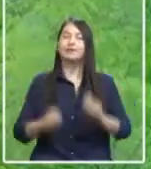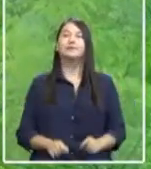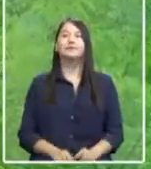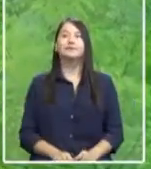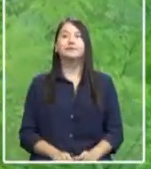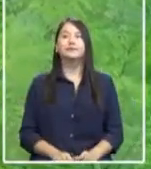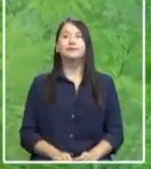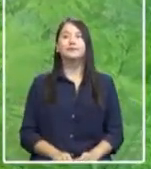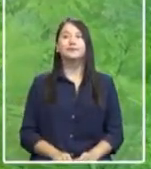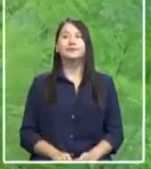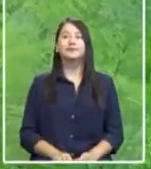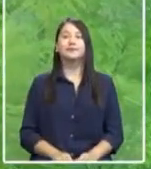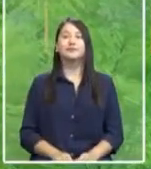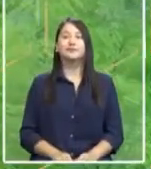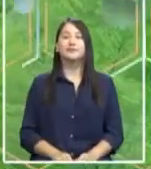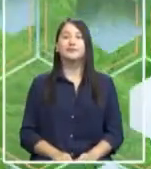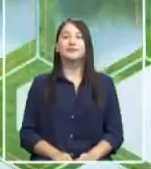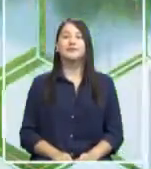Hello.